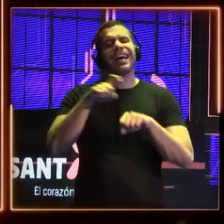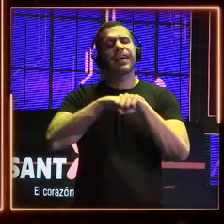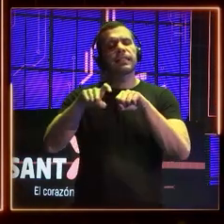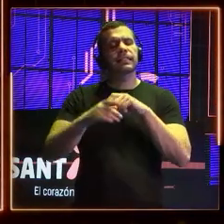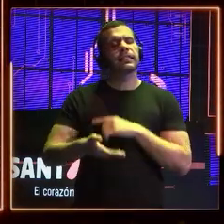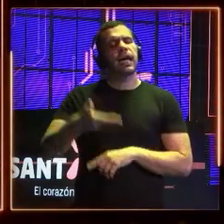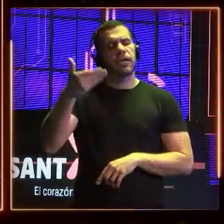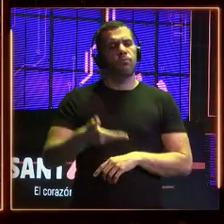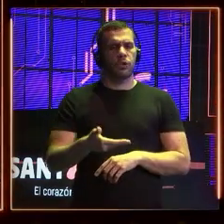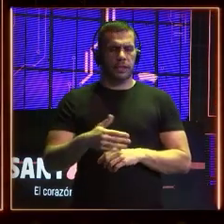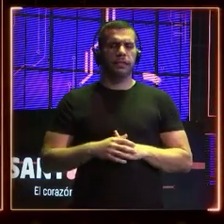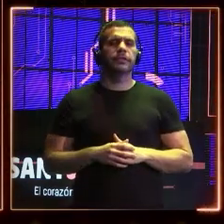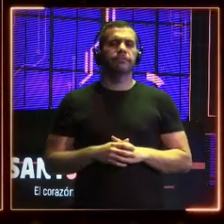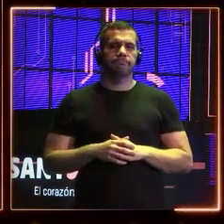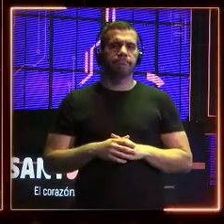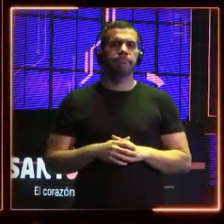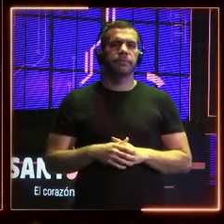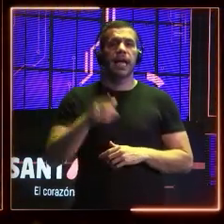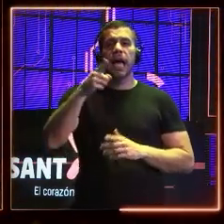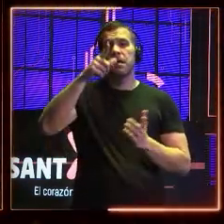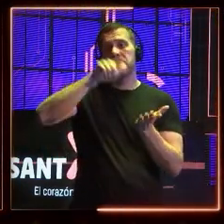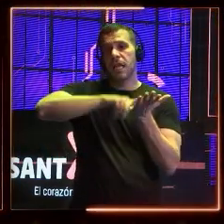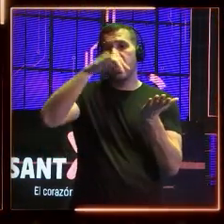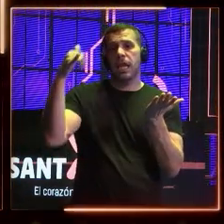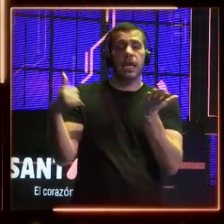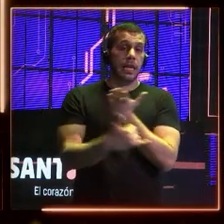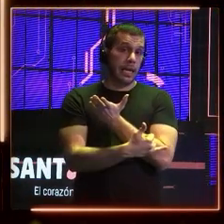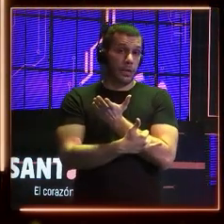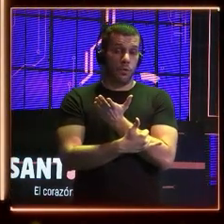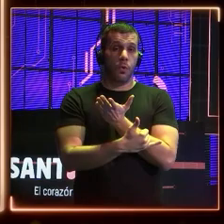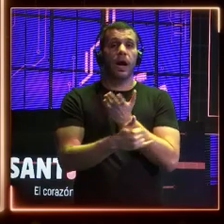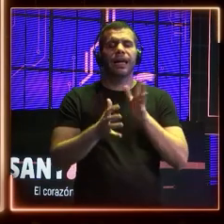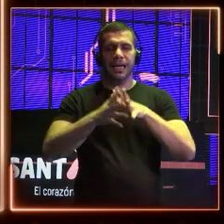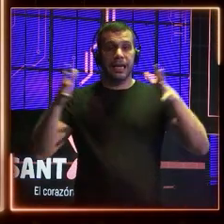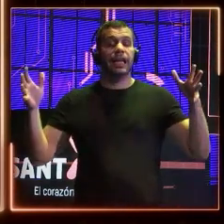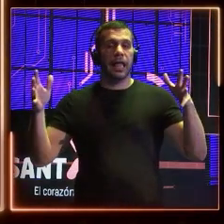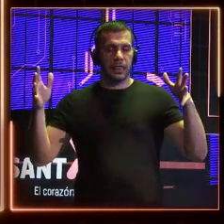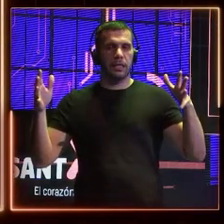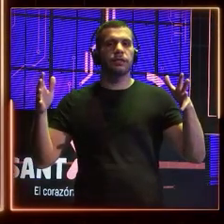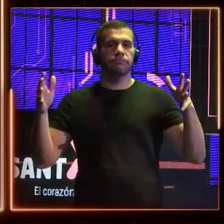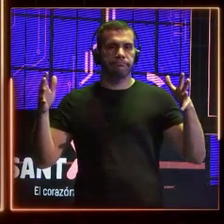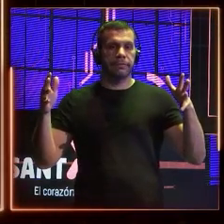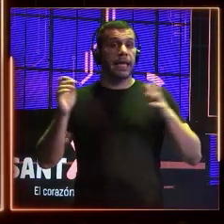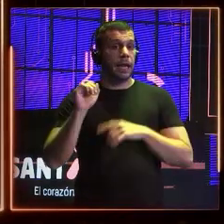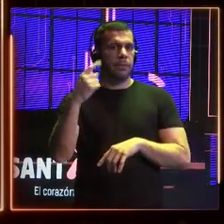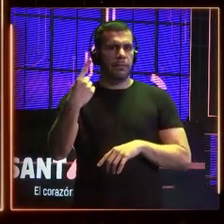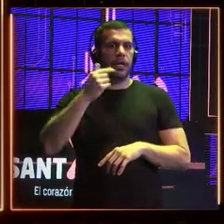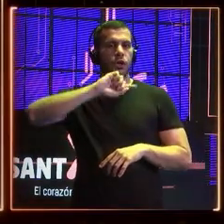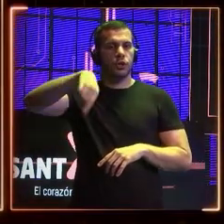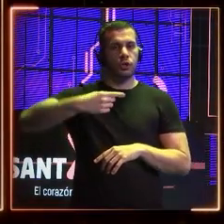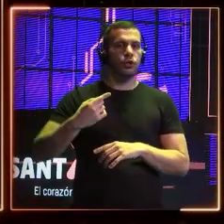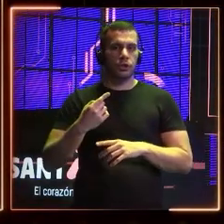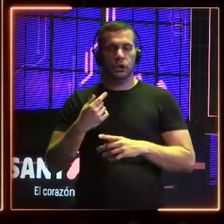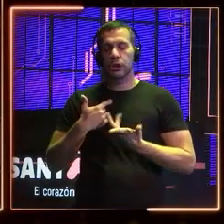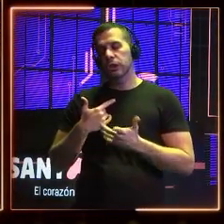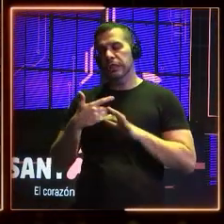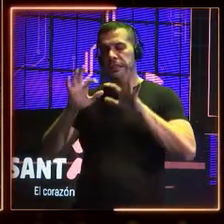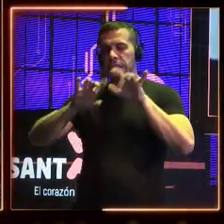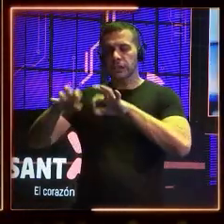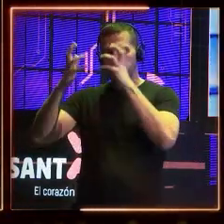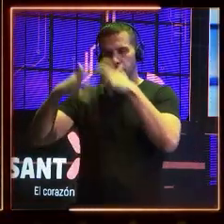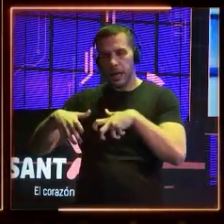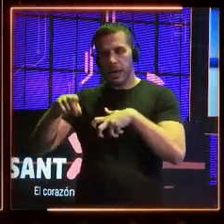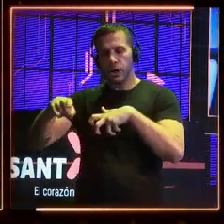que gemini es el primer lenguaje grande modelo de lenguaje grande en el cual lo hemos entrenado no solo con texto sino con